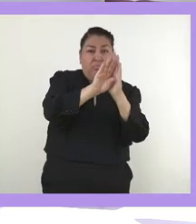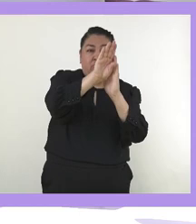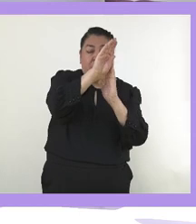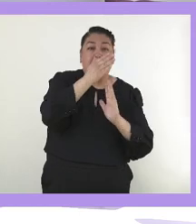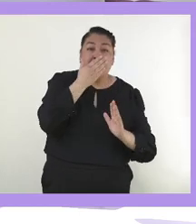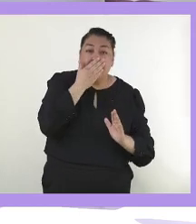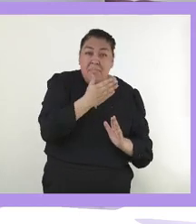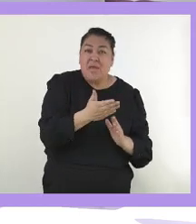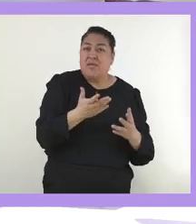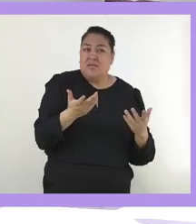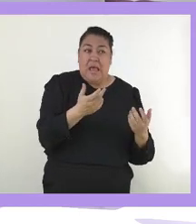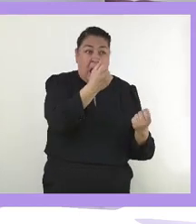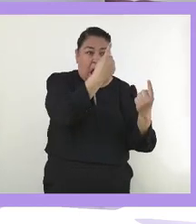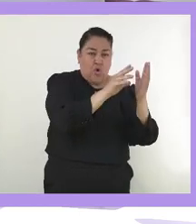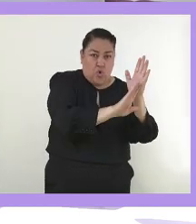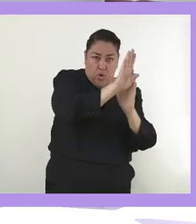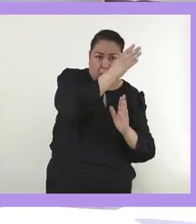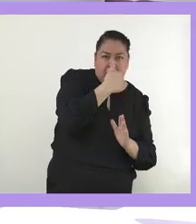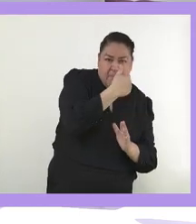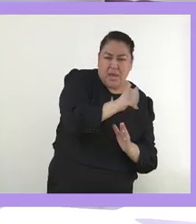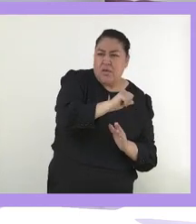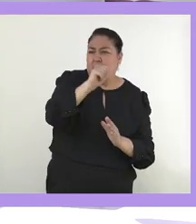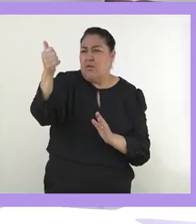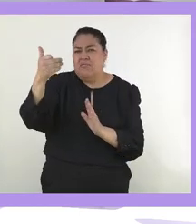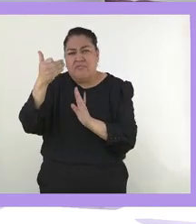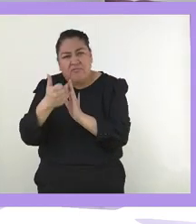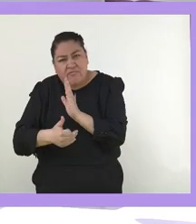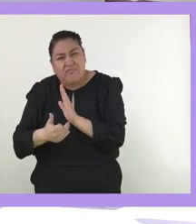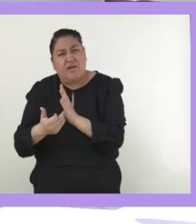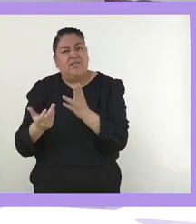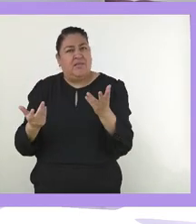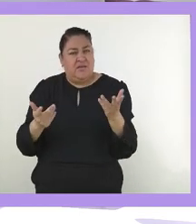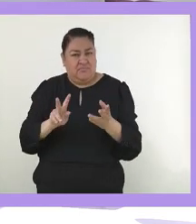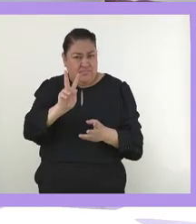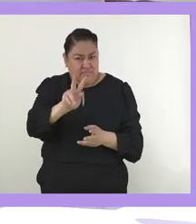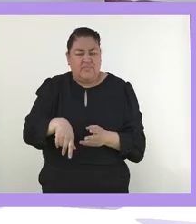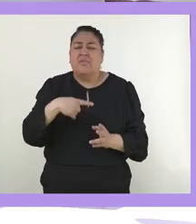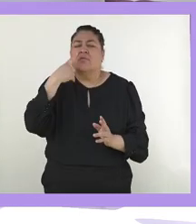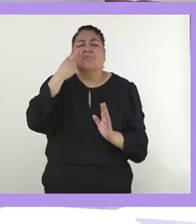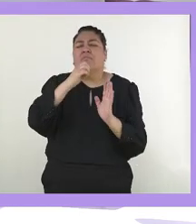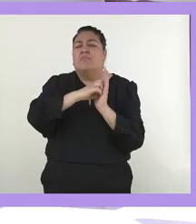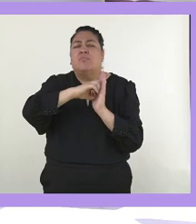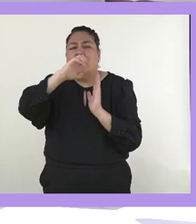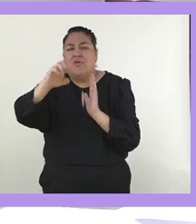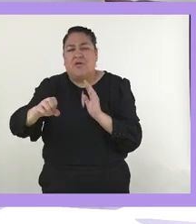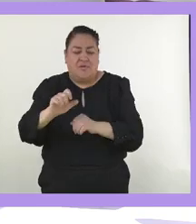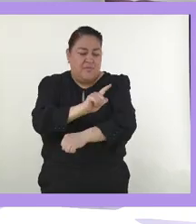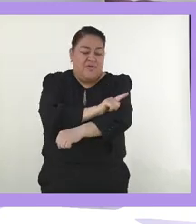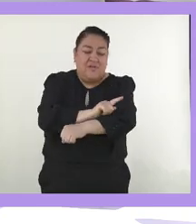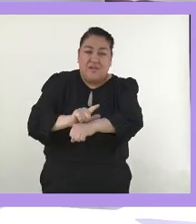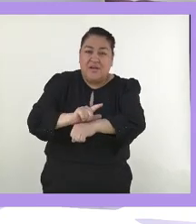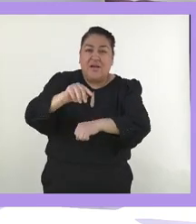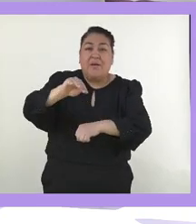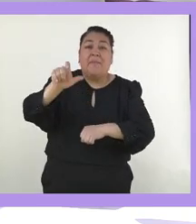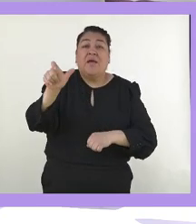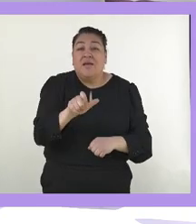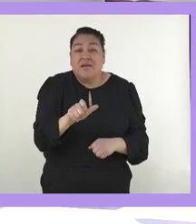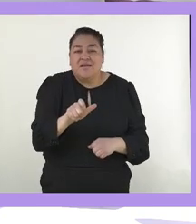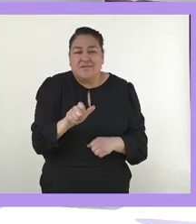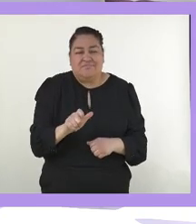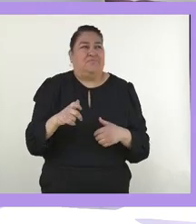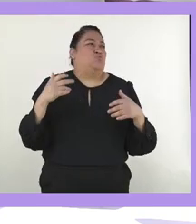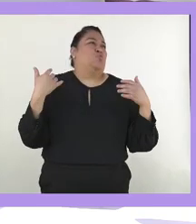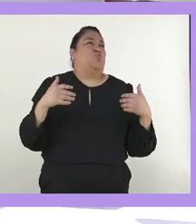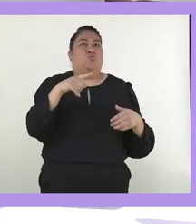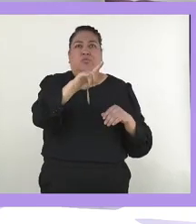diferentes de lo que a lo mejor se se pensaba ejemplo de esto es la liga yo creo que ha rebasado las